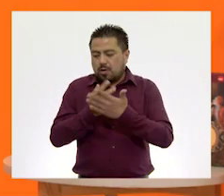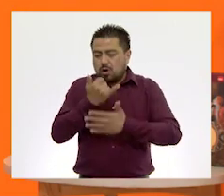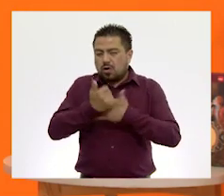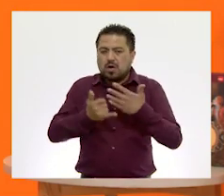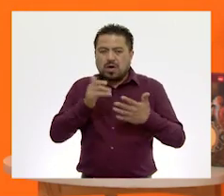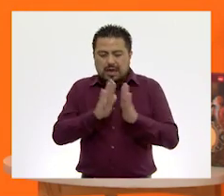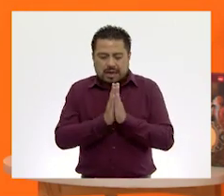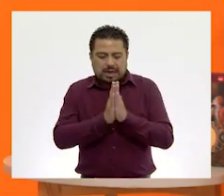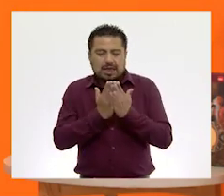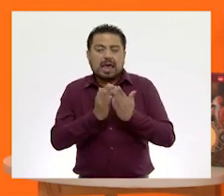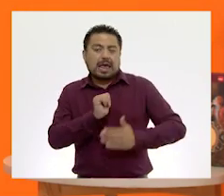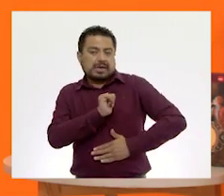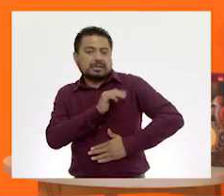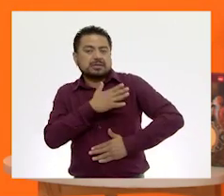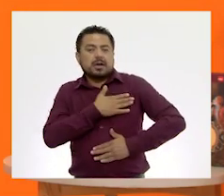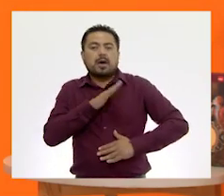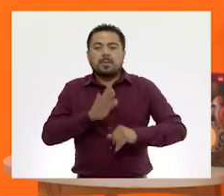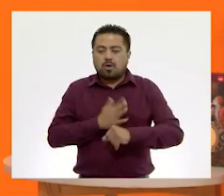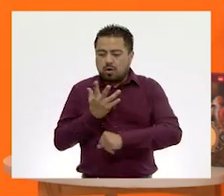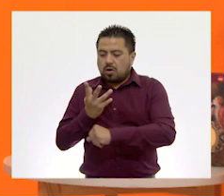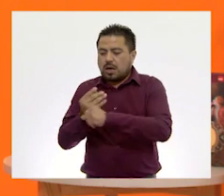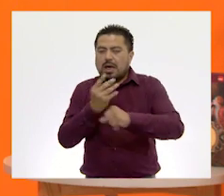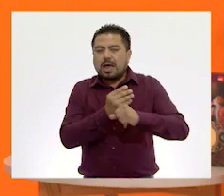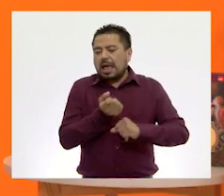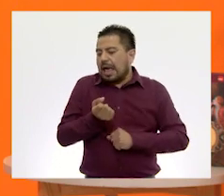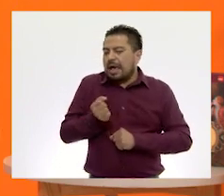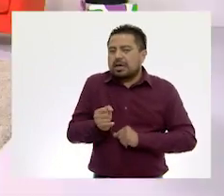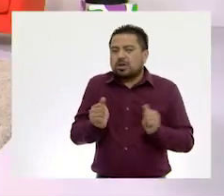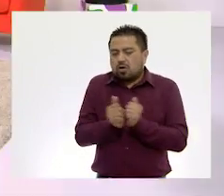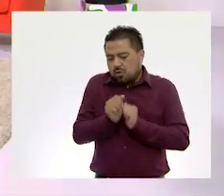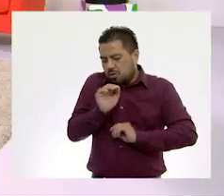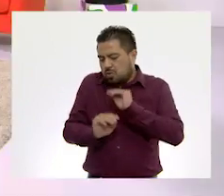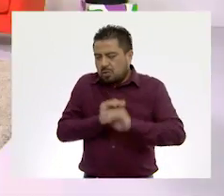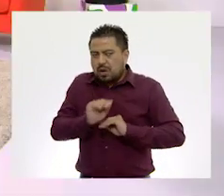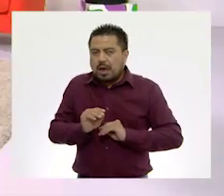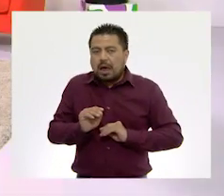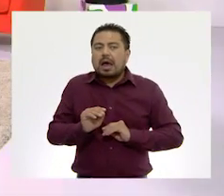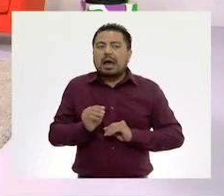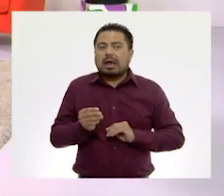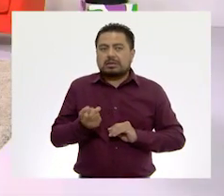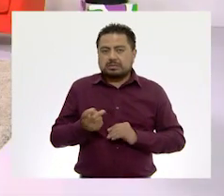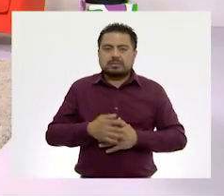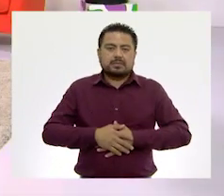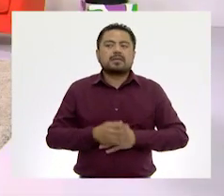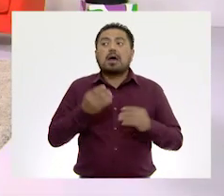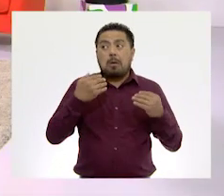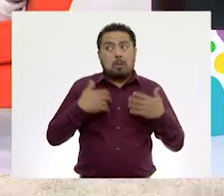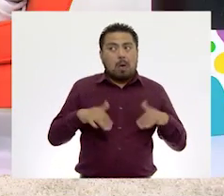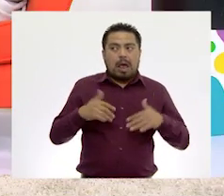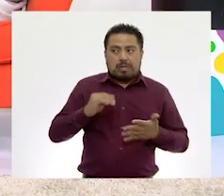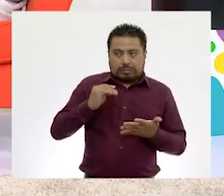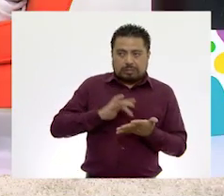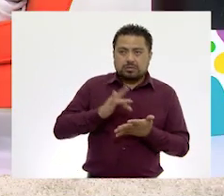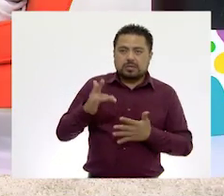libros de texto de español porque están diseñados de esta manera, con esta estructura. Wow, muchas gracias.